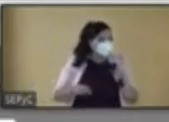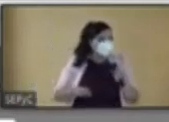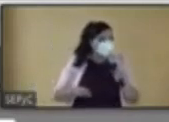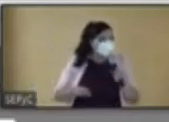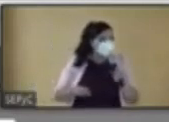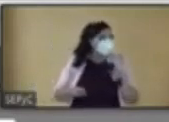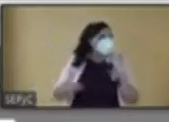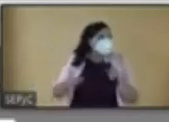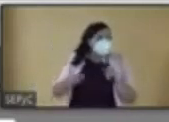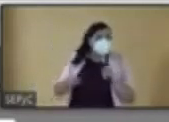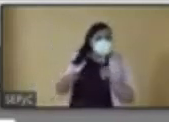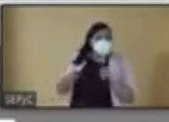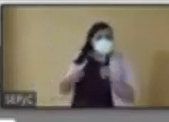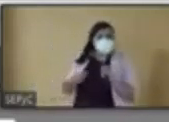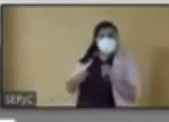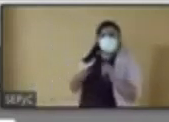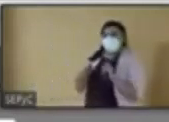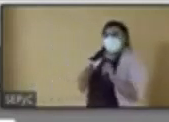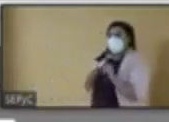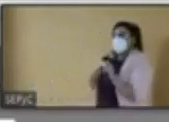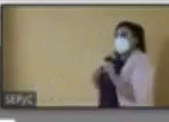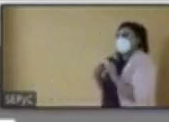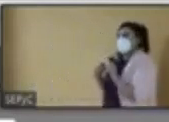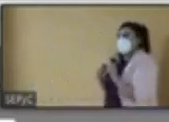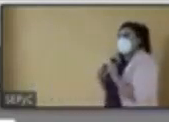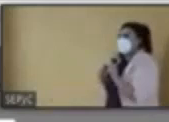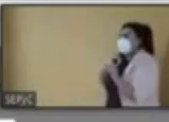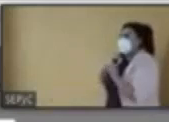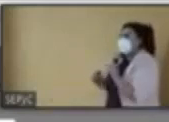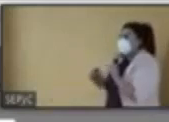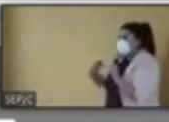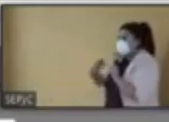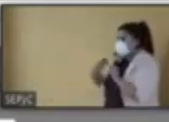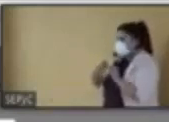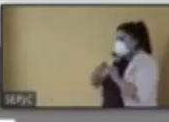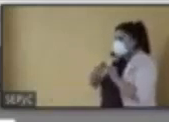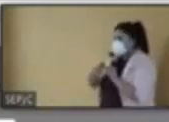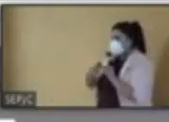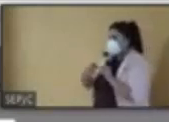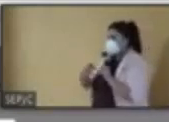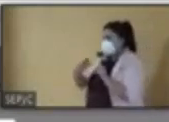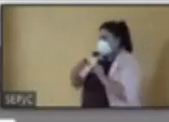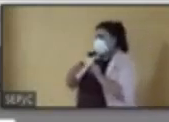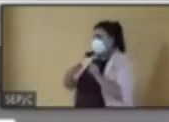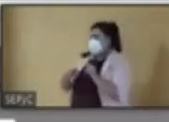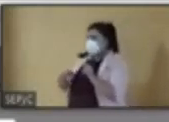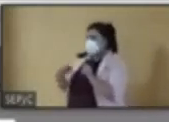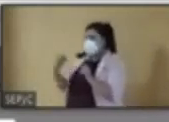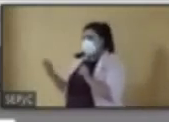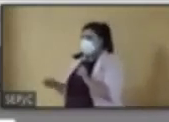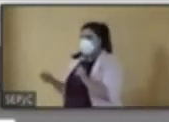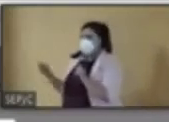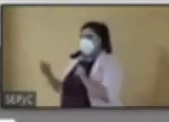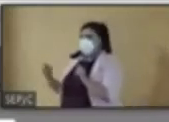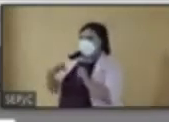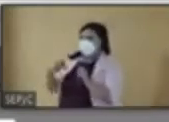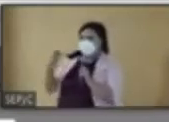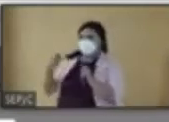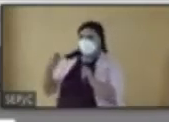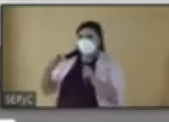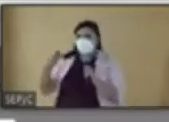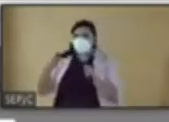estos parentescos. Si nosotros identificamos como nuestro dependiente económico o alguno de ellos, es ahí donde debemos señalar